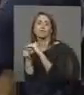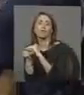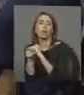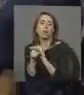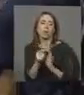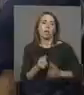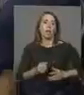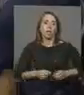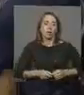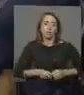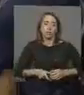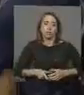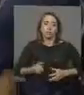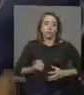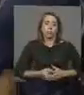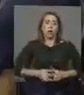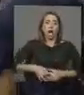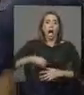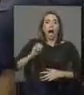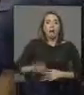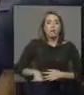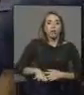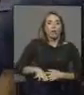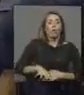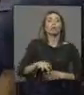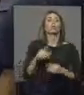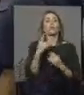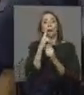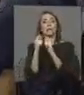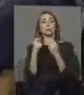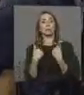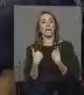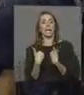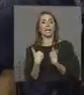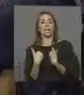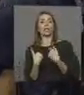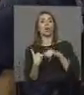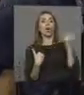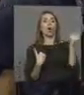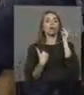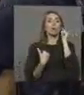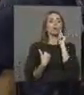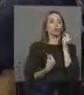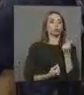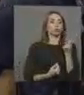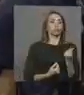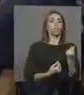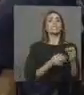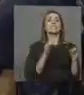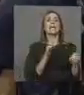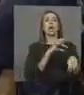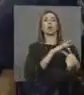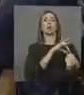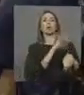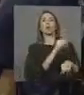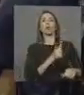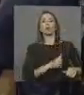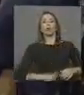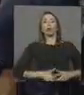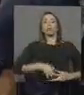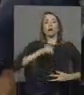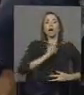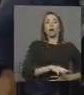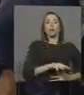quedando en una situación más riesgosa que aquella que tiene los medios para hacerlo de forma segura. En tal sentido, se ha sostenido que esta